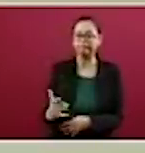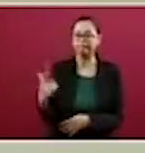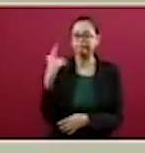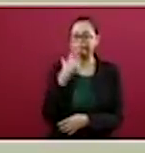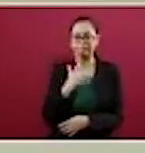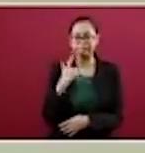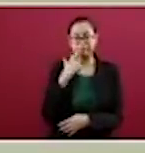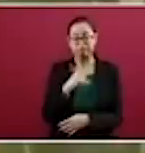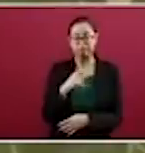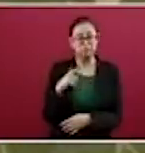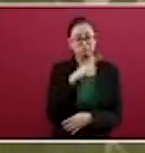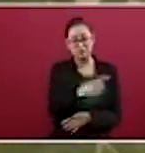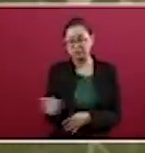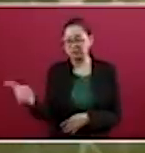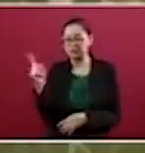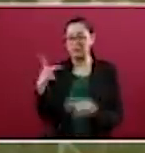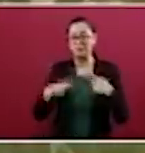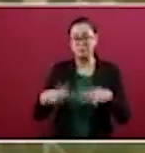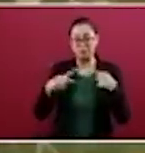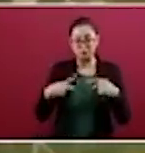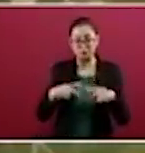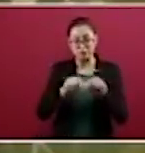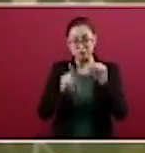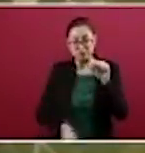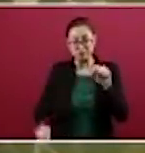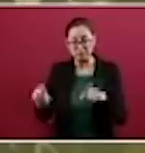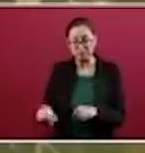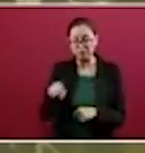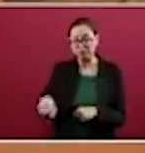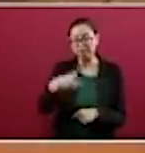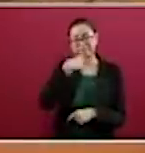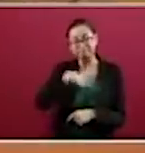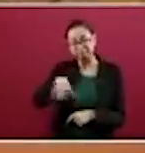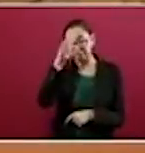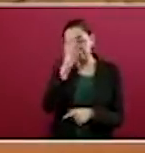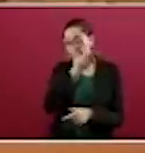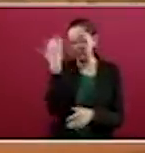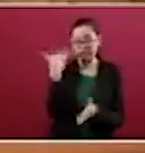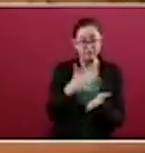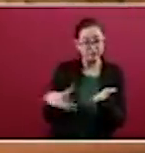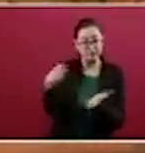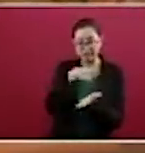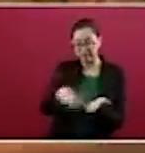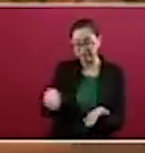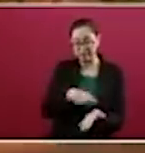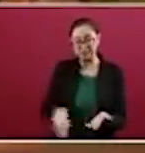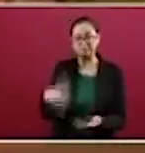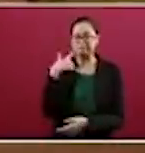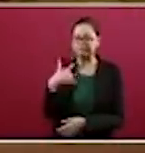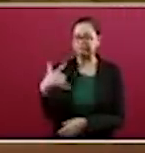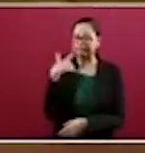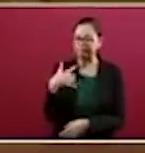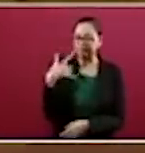un grado extremo de analfabetismo en México. Ahora los retos no